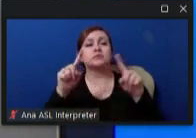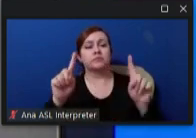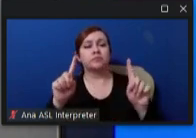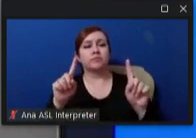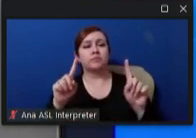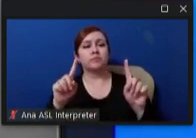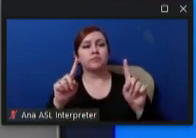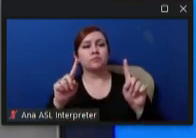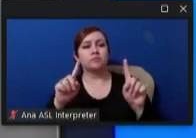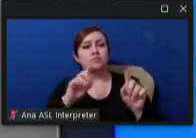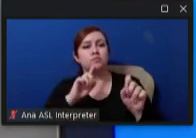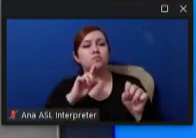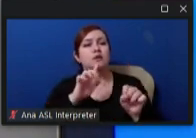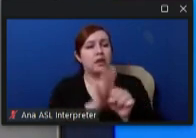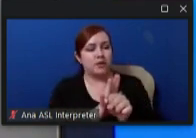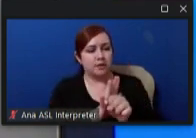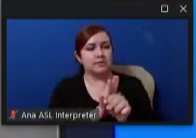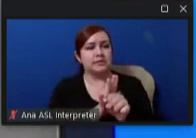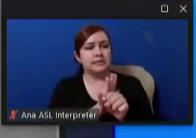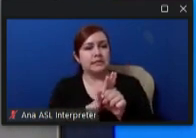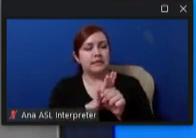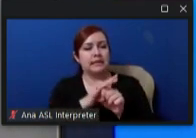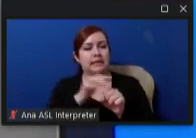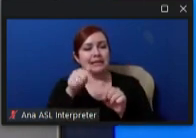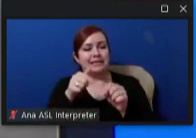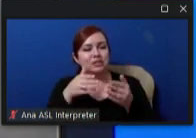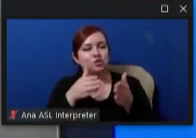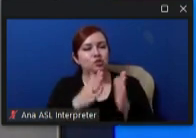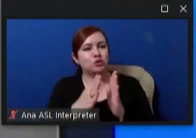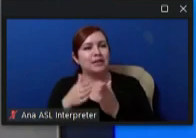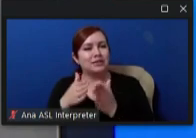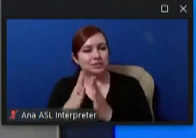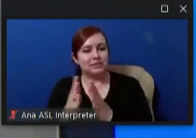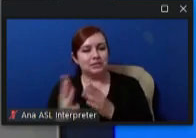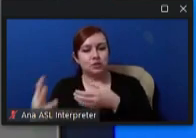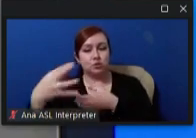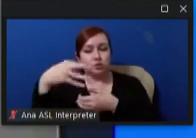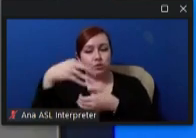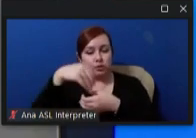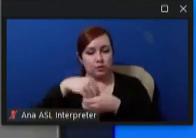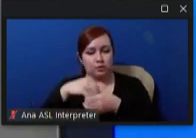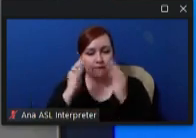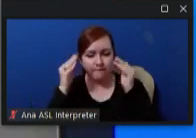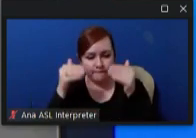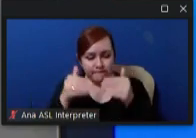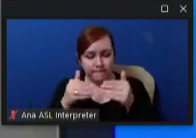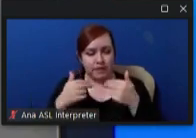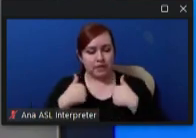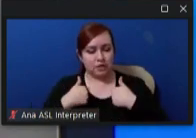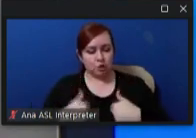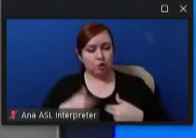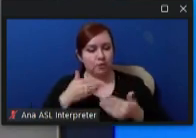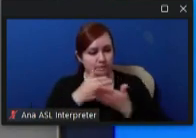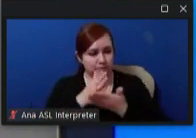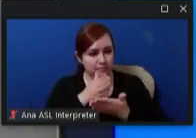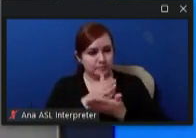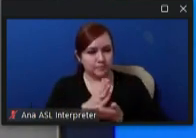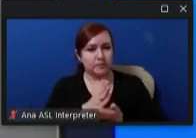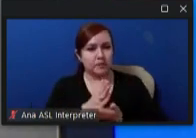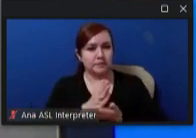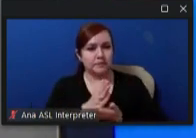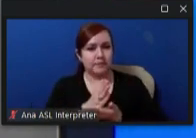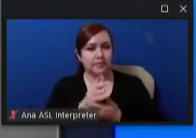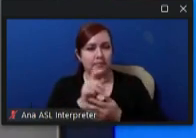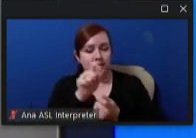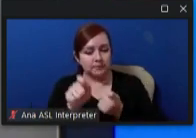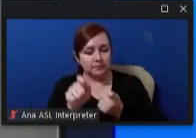territorialización de estas estrategias que incorporan el enfoque de derechos humanos en las políticas públicas, específicamente de acceso a